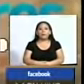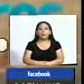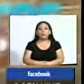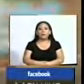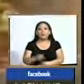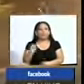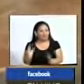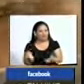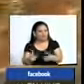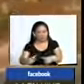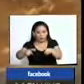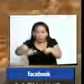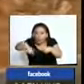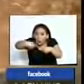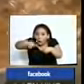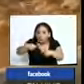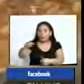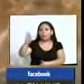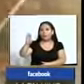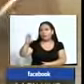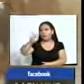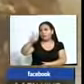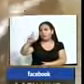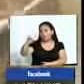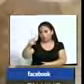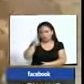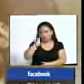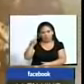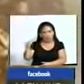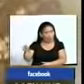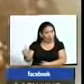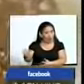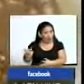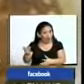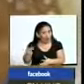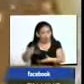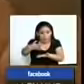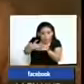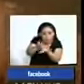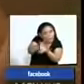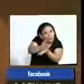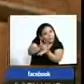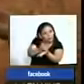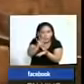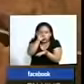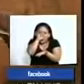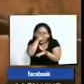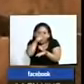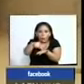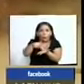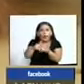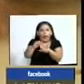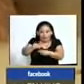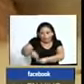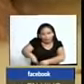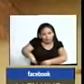Hablamos de la sopa de birria. Vea, partes específicas del cerdo, incluyendo los